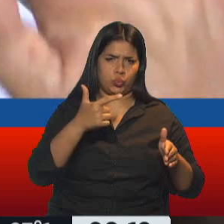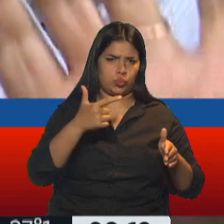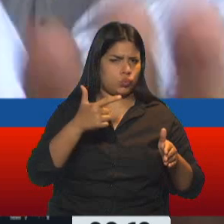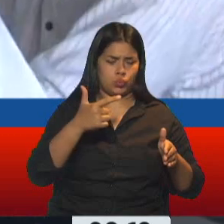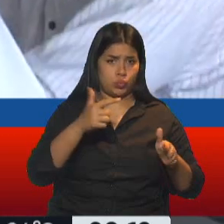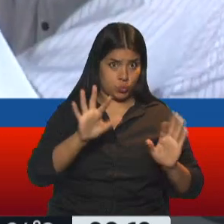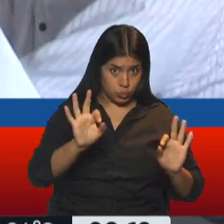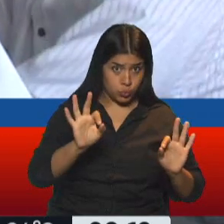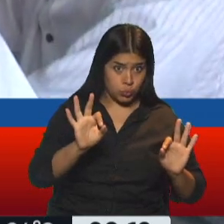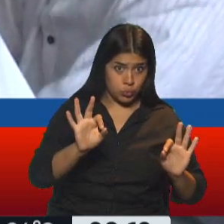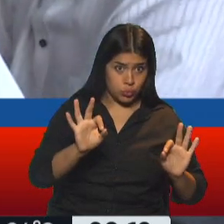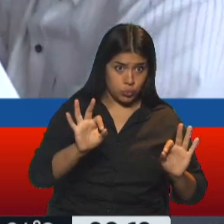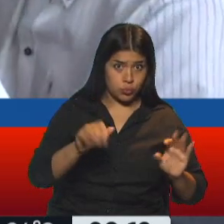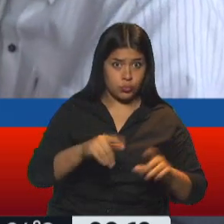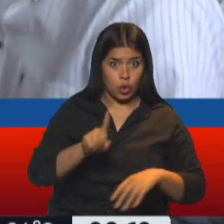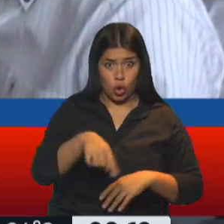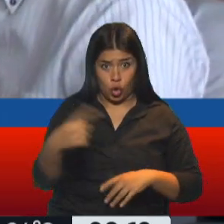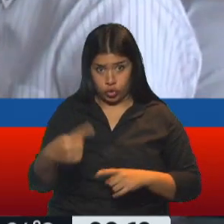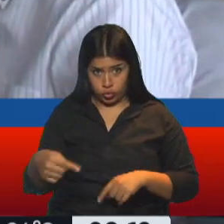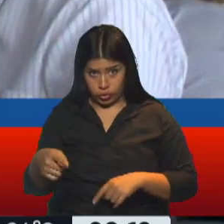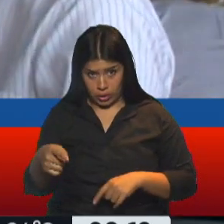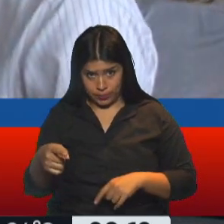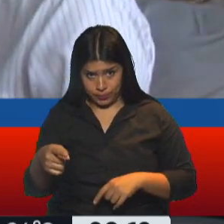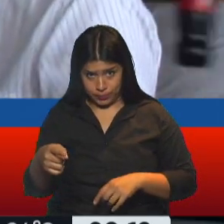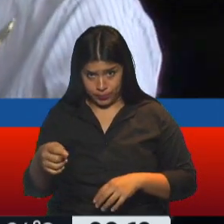¿Ah? La otra cosa,